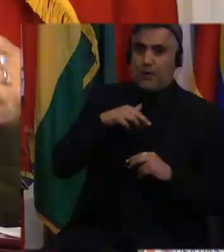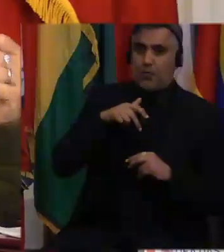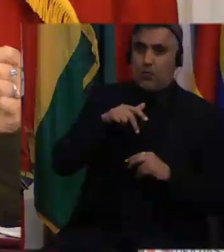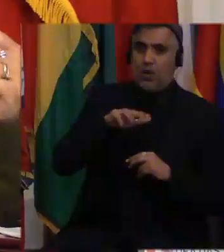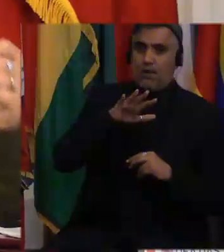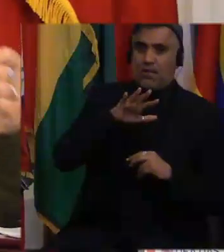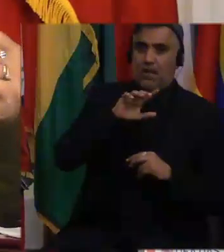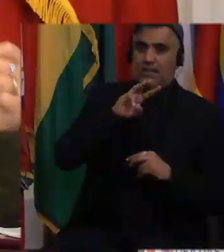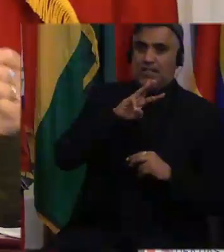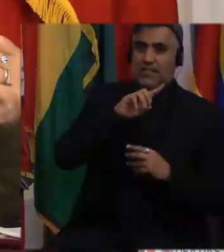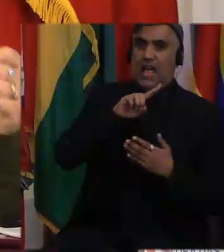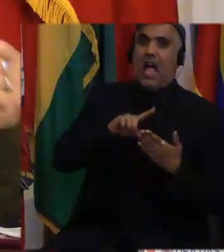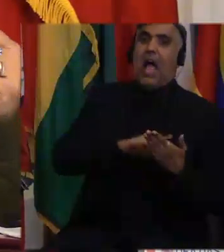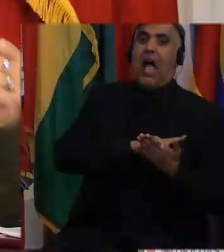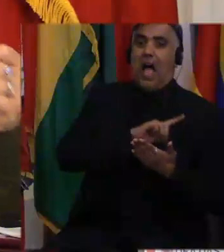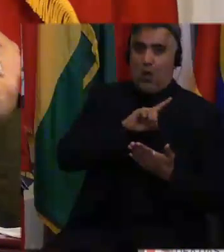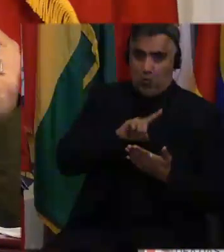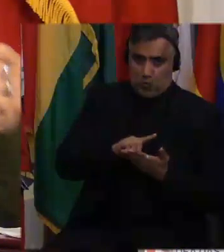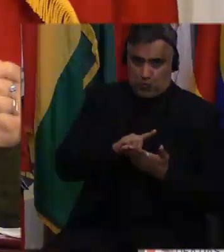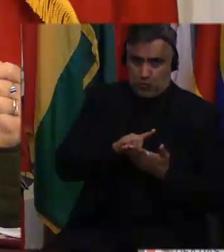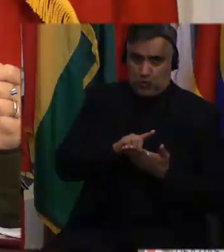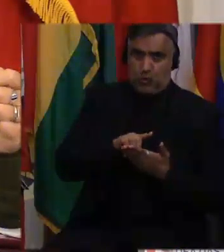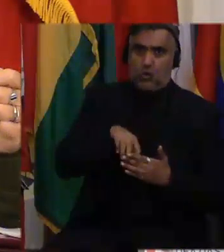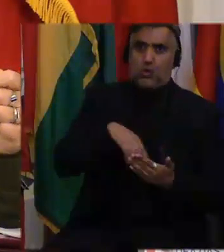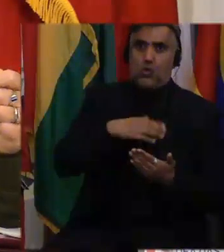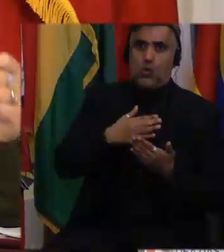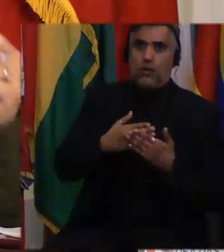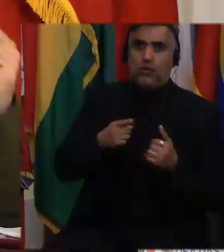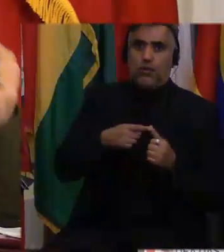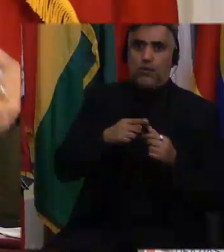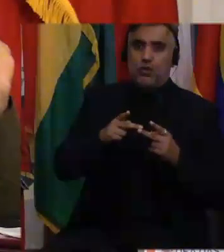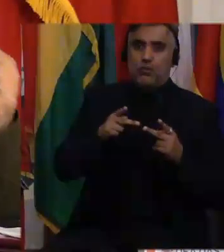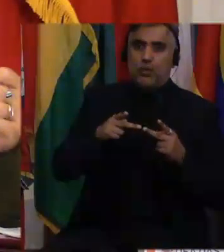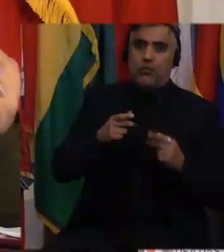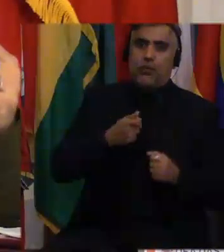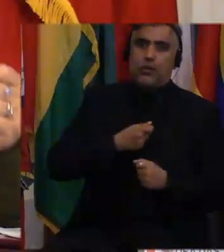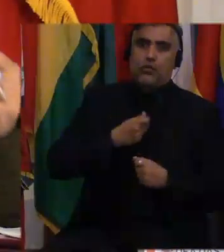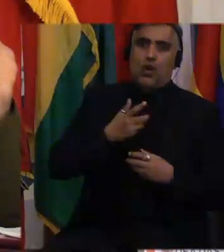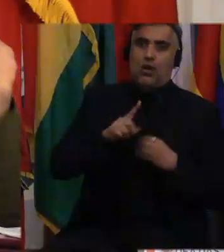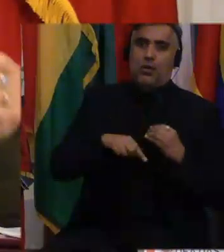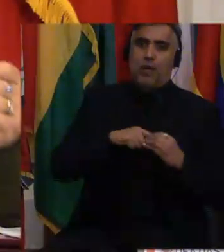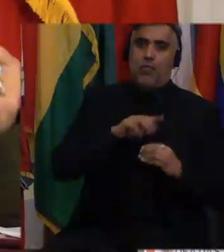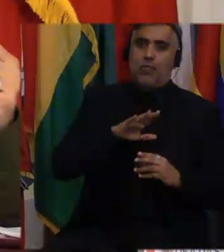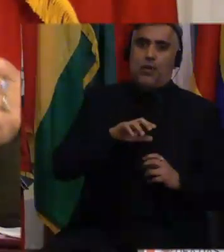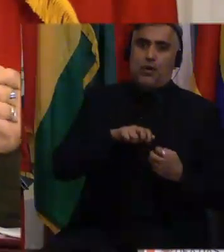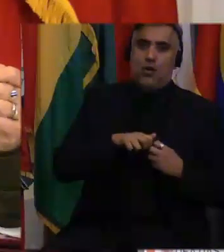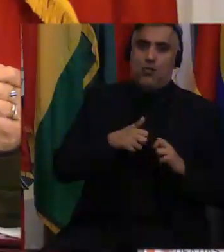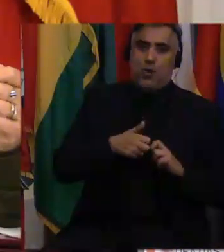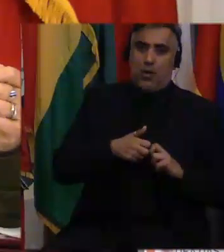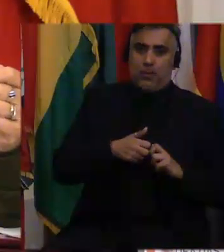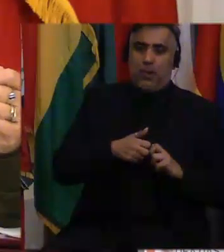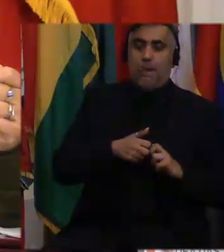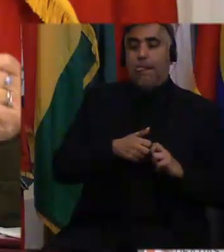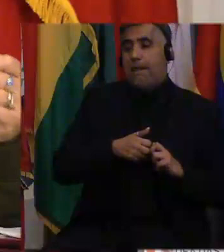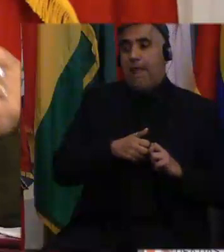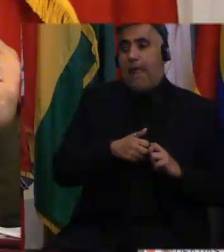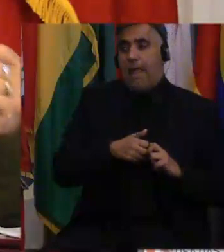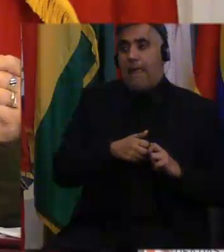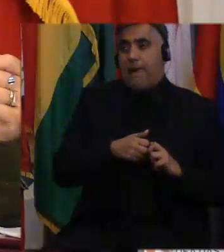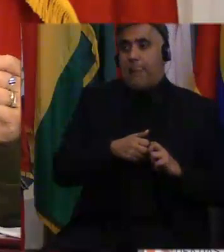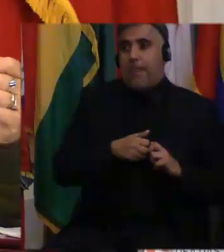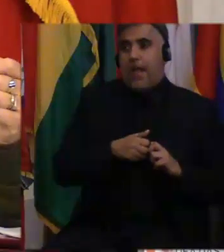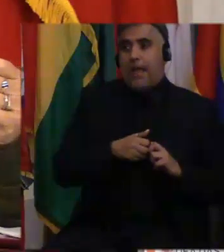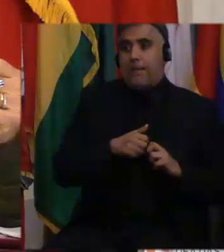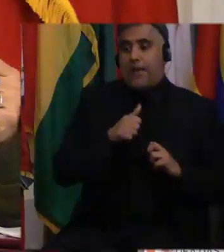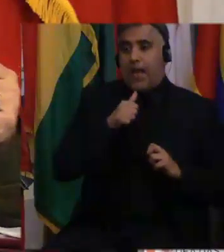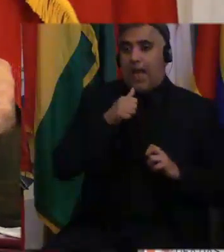veces antes de llegar al primer lugar donde puede hablar de su problemática y donde tal vez no reciba la respuesta adecuada. ¿Cómo hacemos